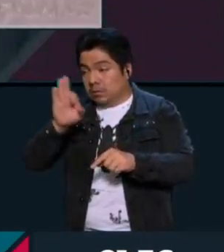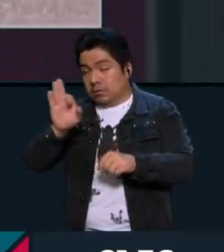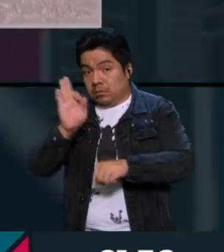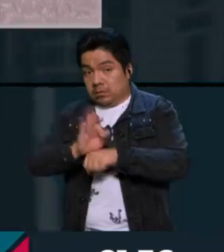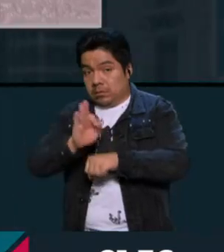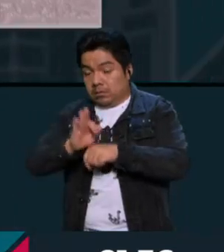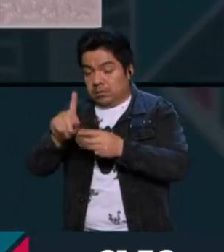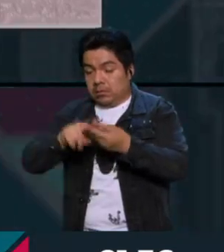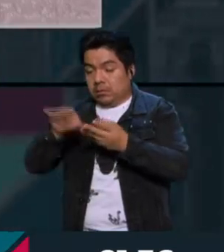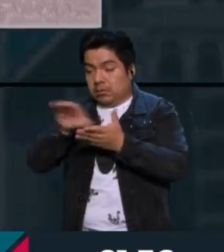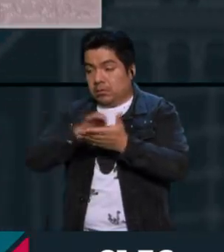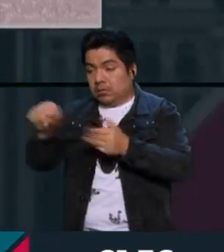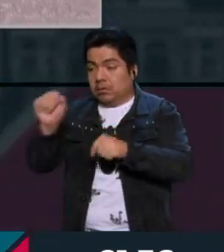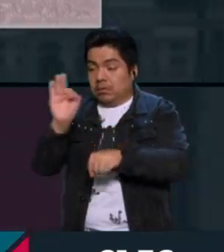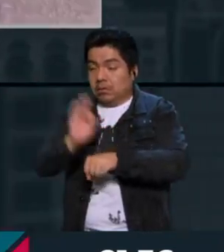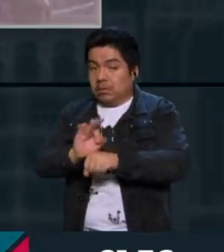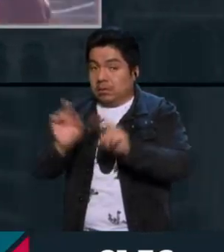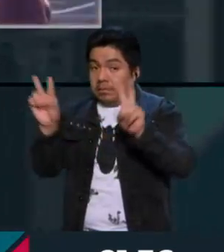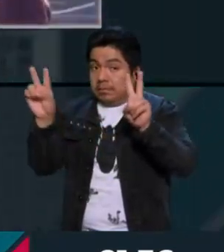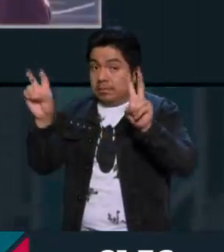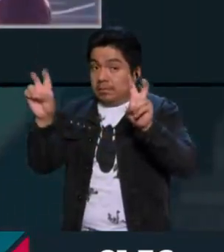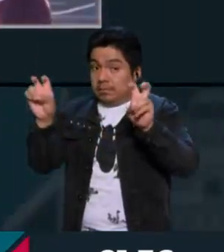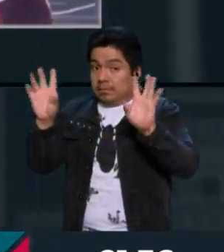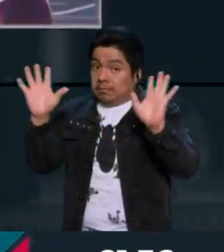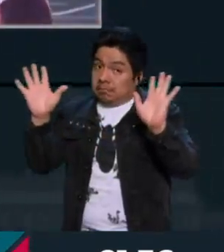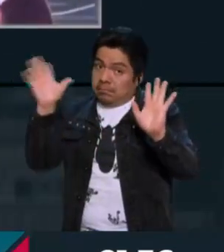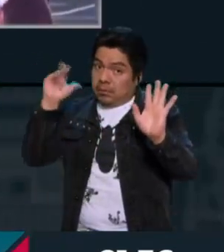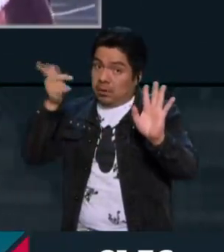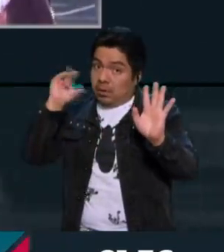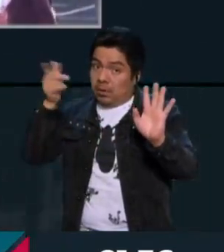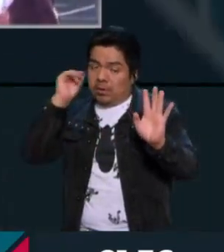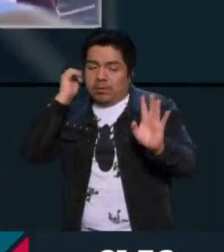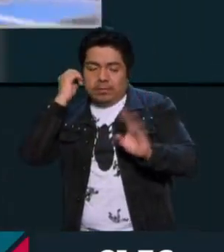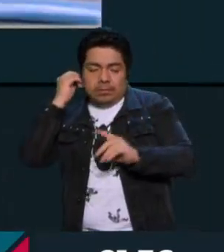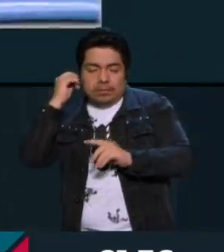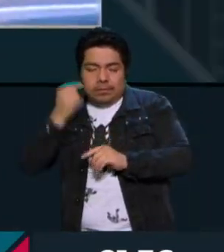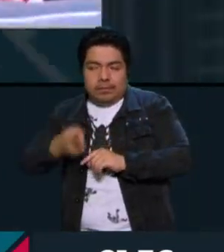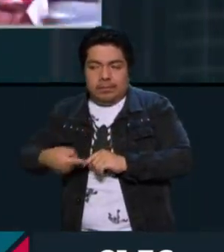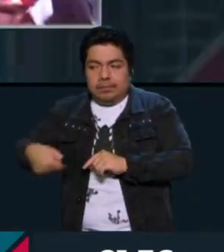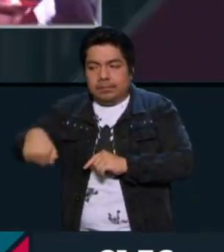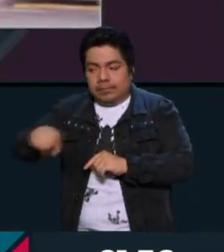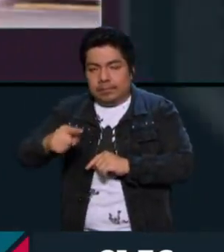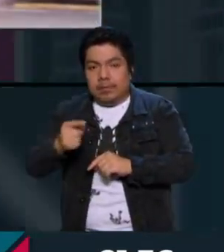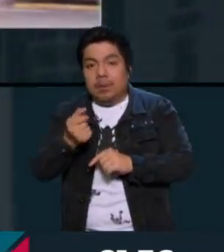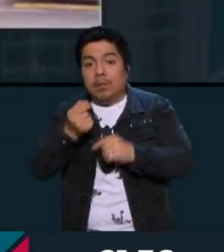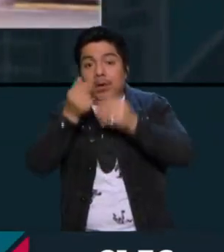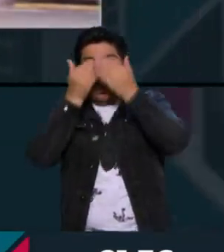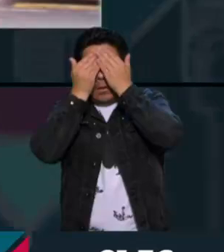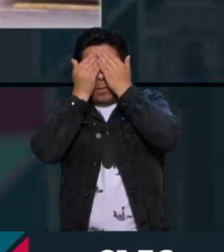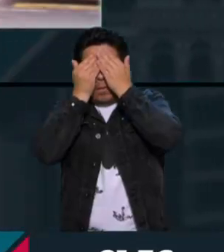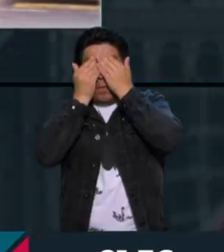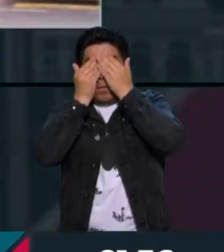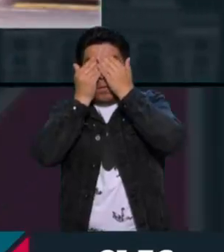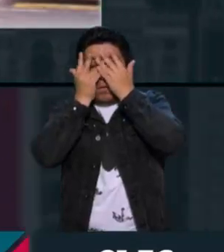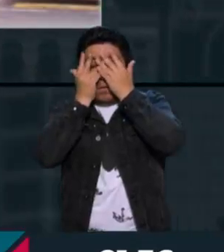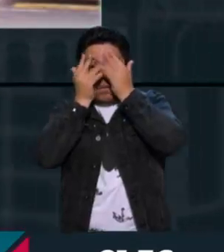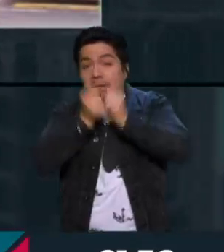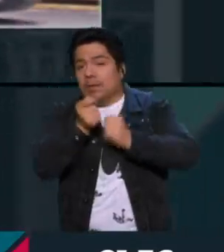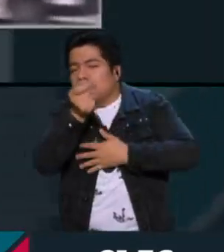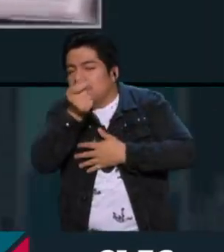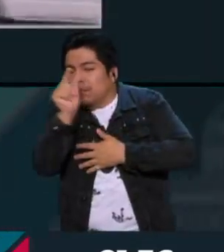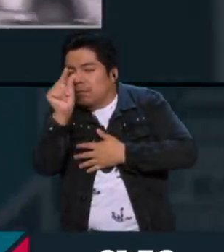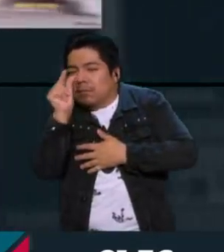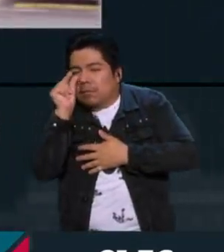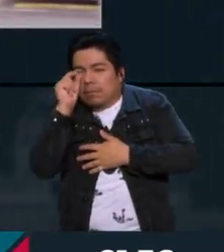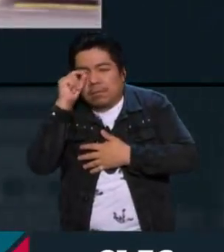de la Constitución, supuestamente, ¿no? Yo esperaría que estas personas abrieran un poquito los ojos, entendieran que hay